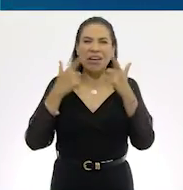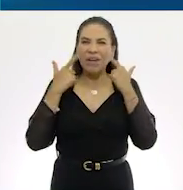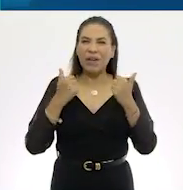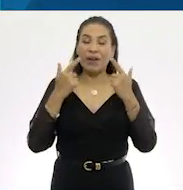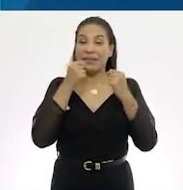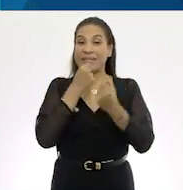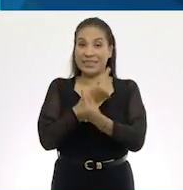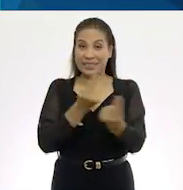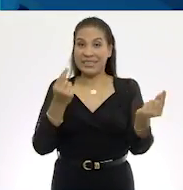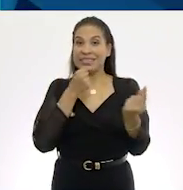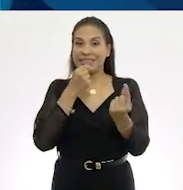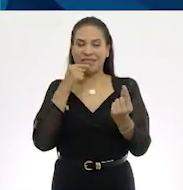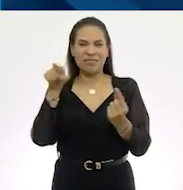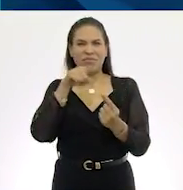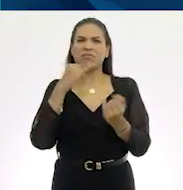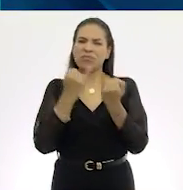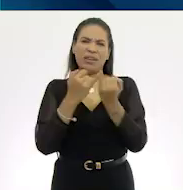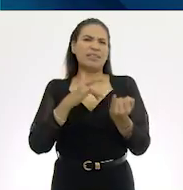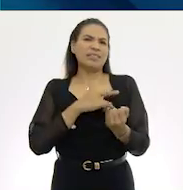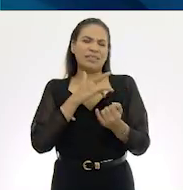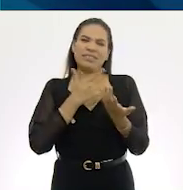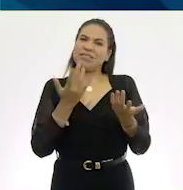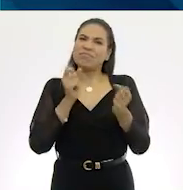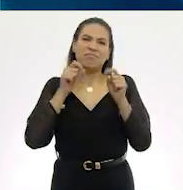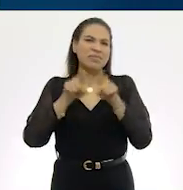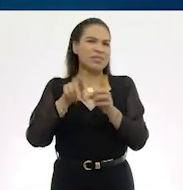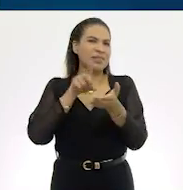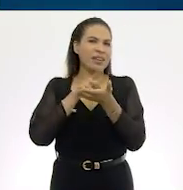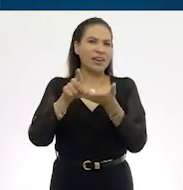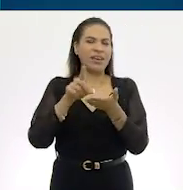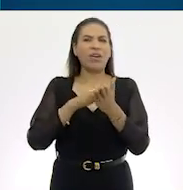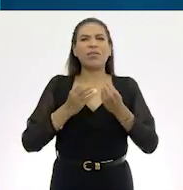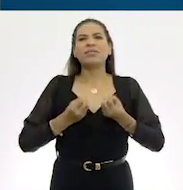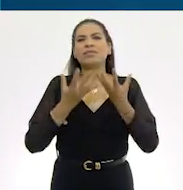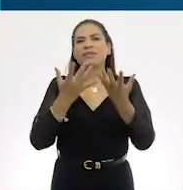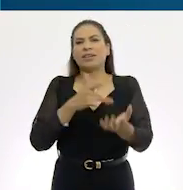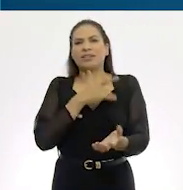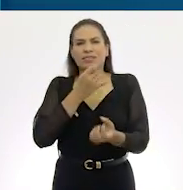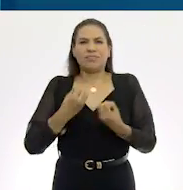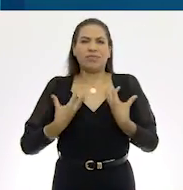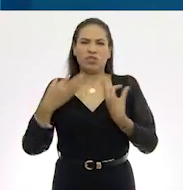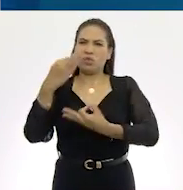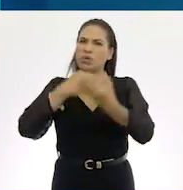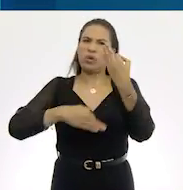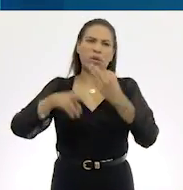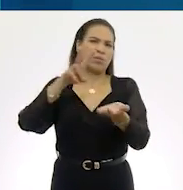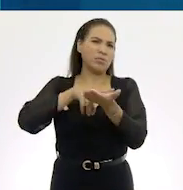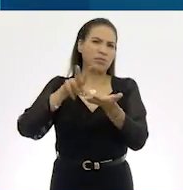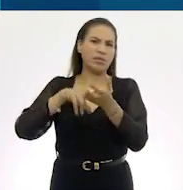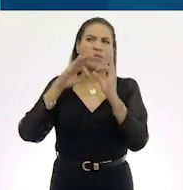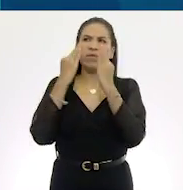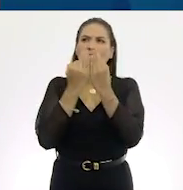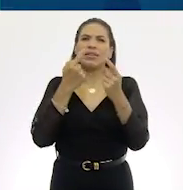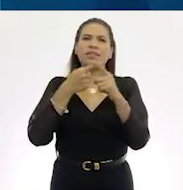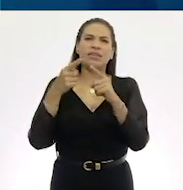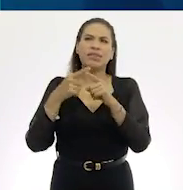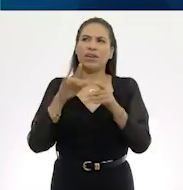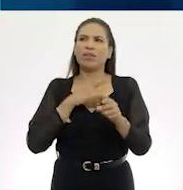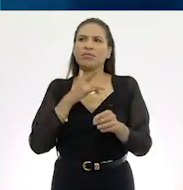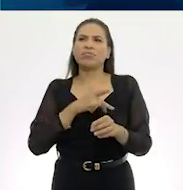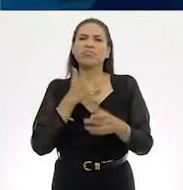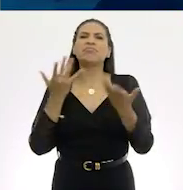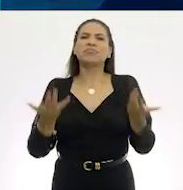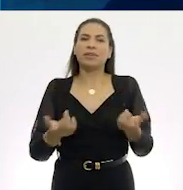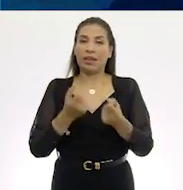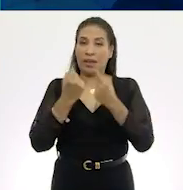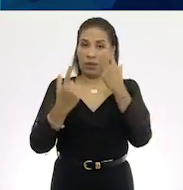niños tienen el mismo derecho a sentir y expresar sus emociones. Todas son válidas y tenemos distintas formas de mostrar lo que sentimos. Hay